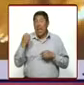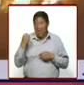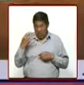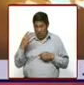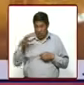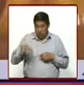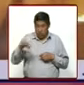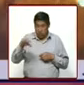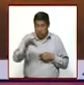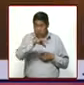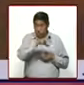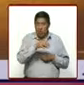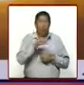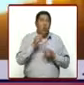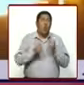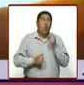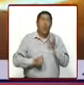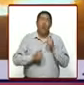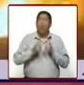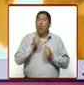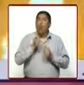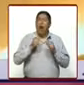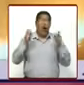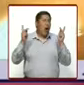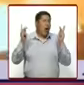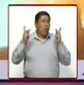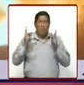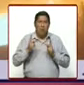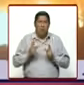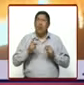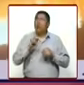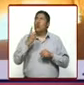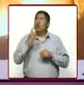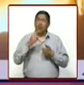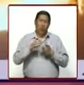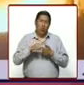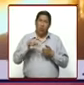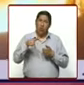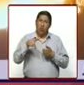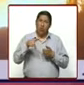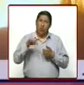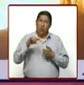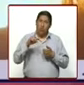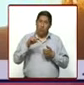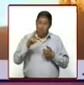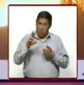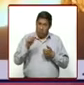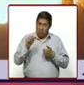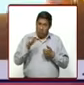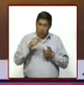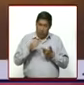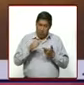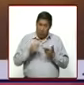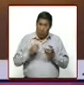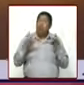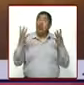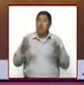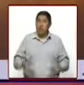comunidades afectadas, ¿cuáles son las peores? He oído hablar de Las Piedras, ¿solamente serían Las Piedras entre las peores